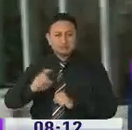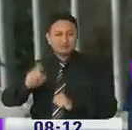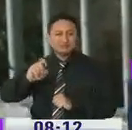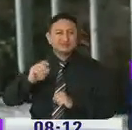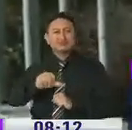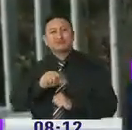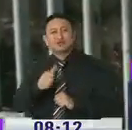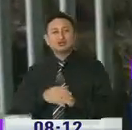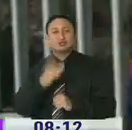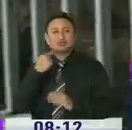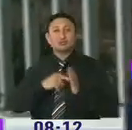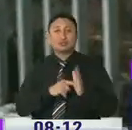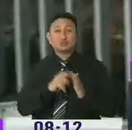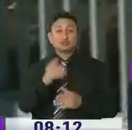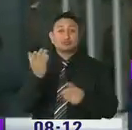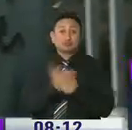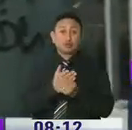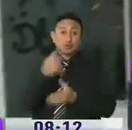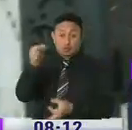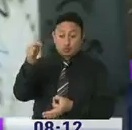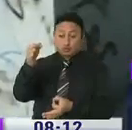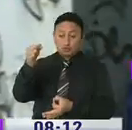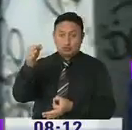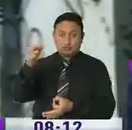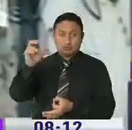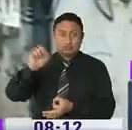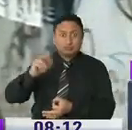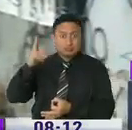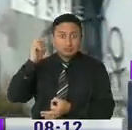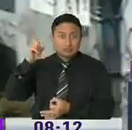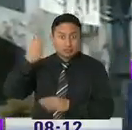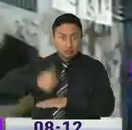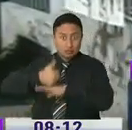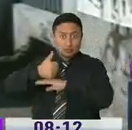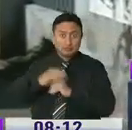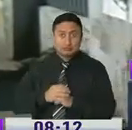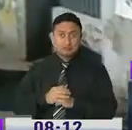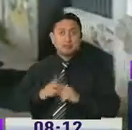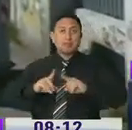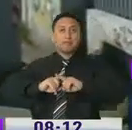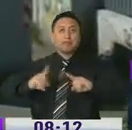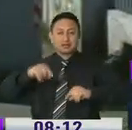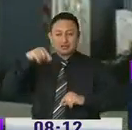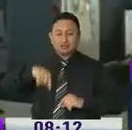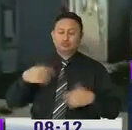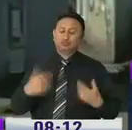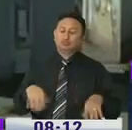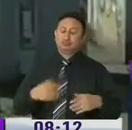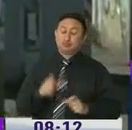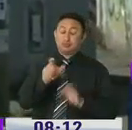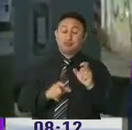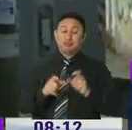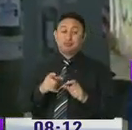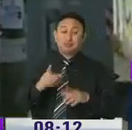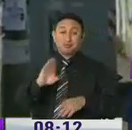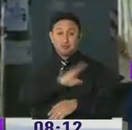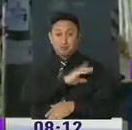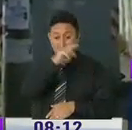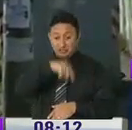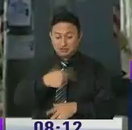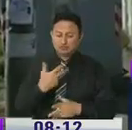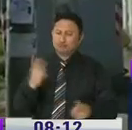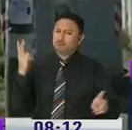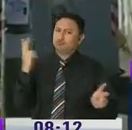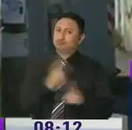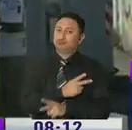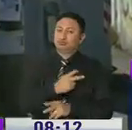que usted me decía que tienen documentación y acaba de escuchar la respuesta de la autoridad. Sin embargo, la delincuencia todavía es intensa en este lugar, los